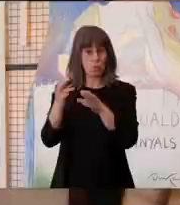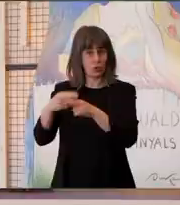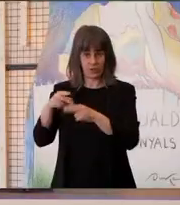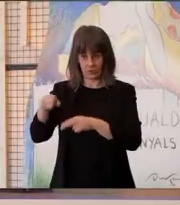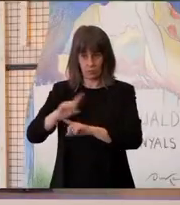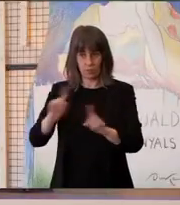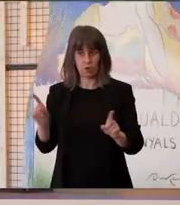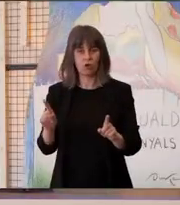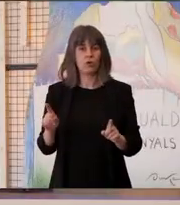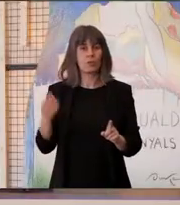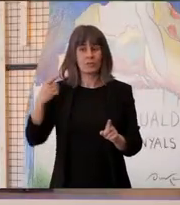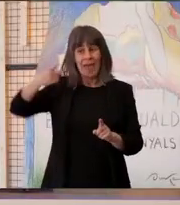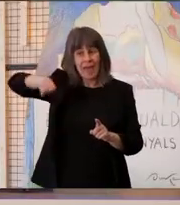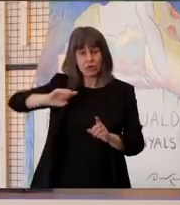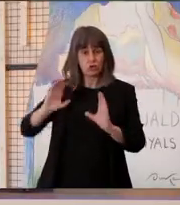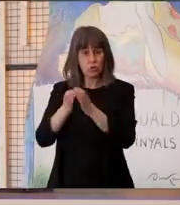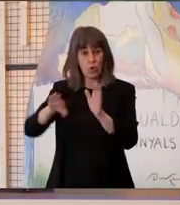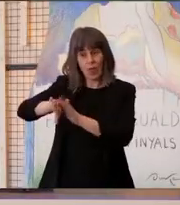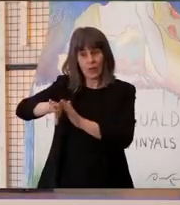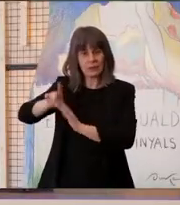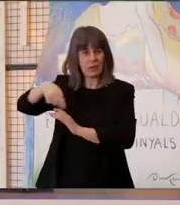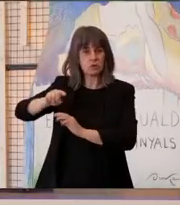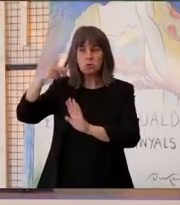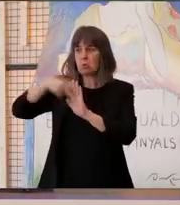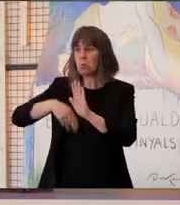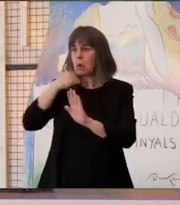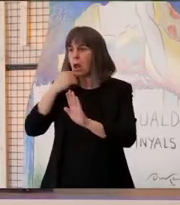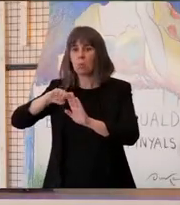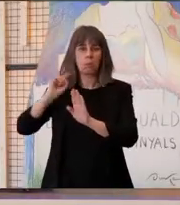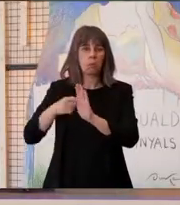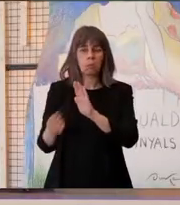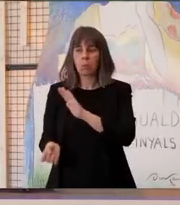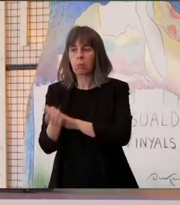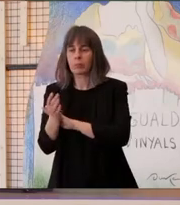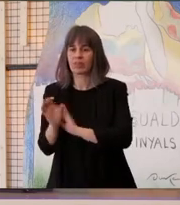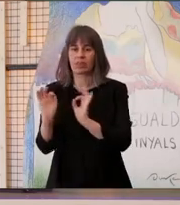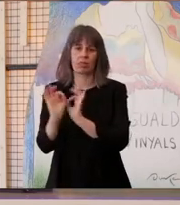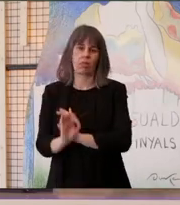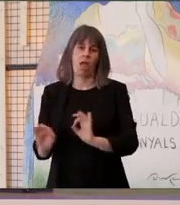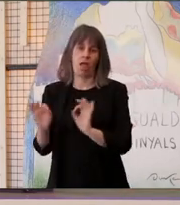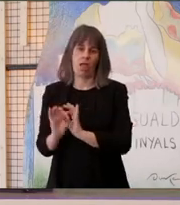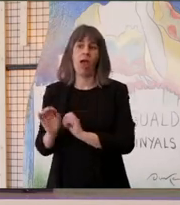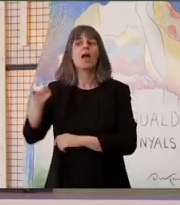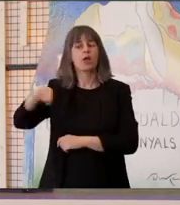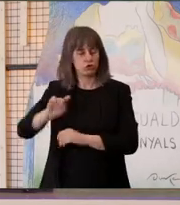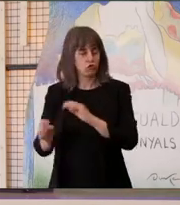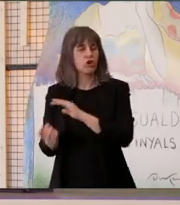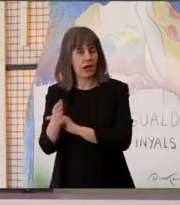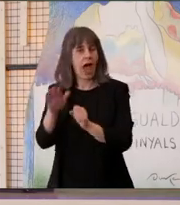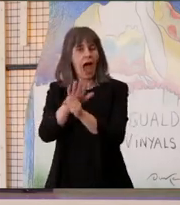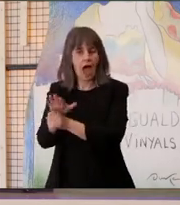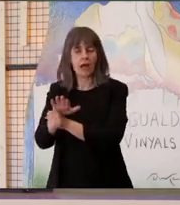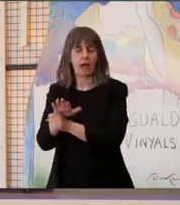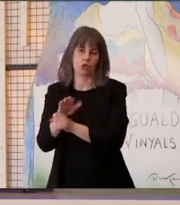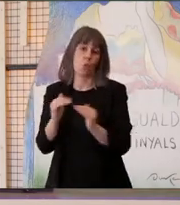no ha aprobado ninguna Norma y que bueno han creado áreas de igualdad y muchas comunidades autónomas